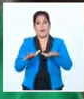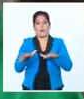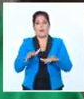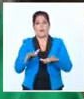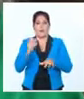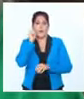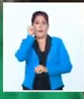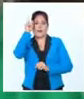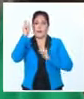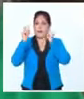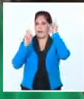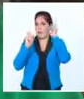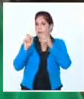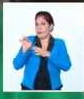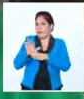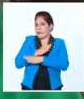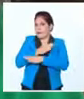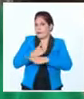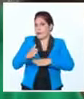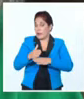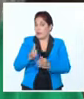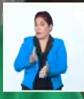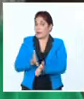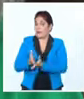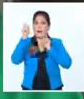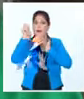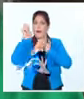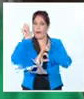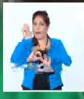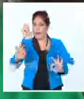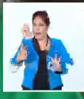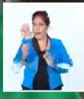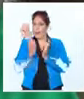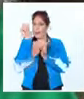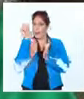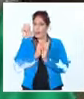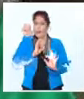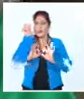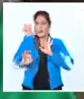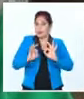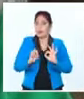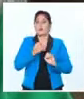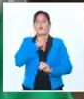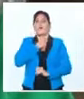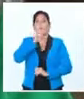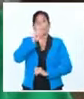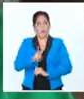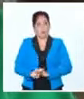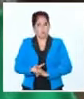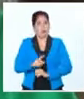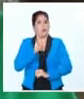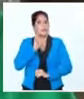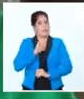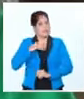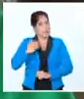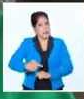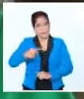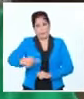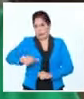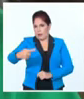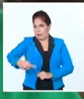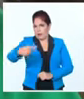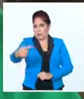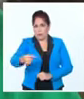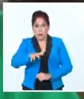ideado para que haya un soporte de calidad también en los aseguramientos tengan la evaluación sistemática y contextual que necesita